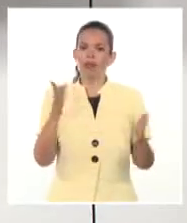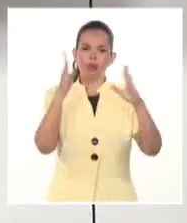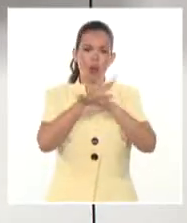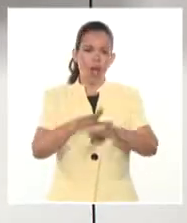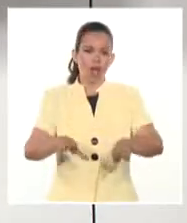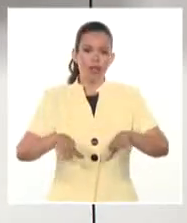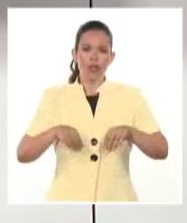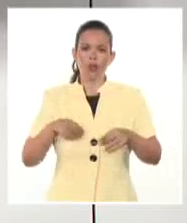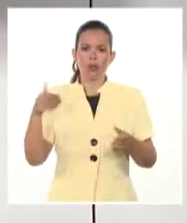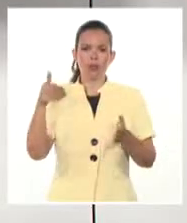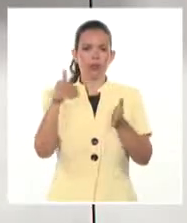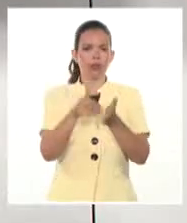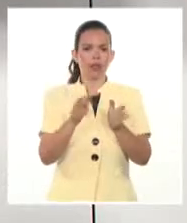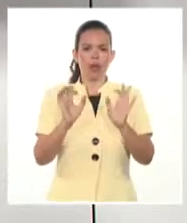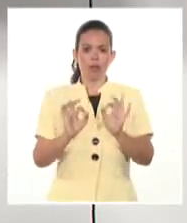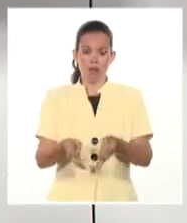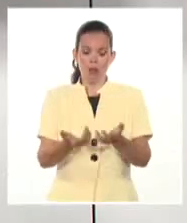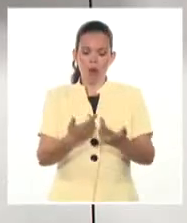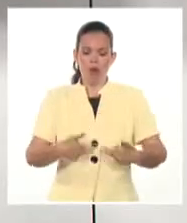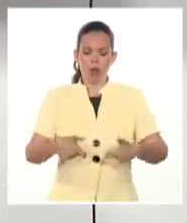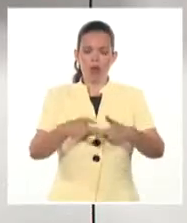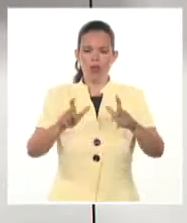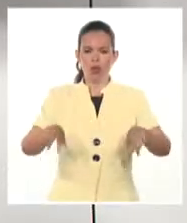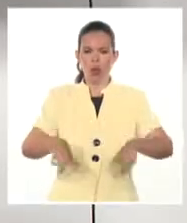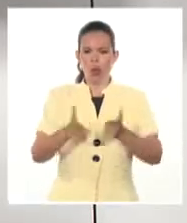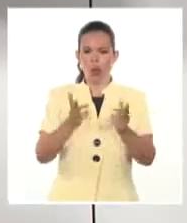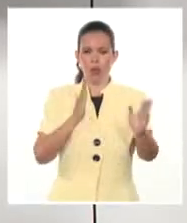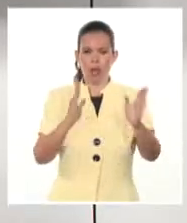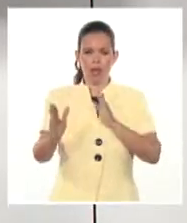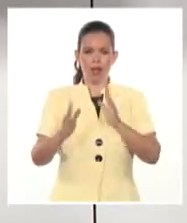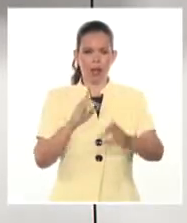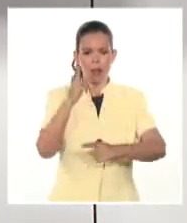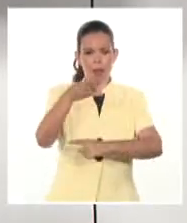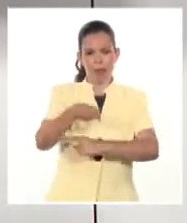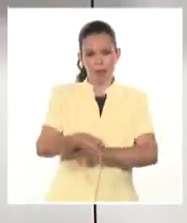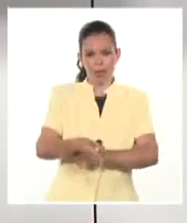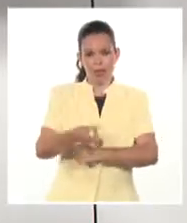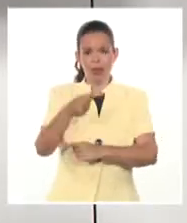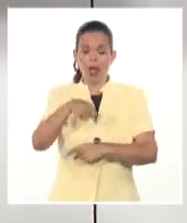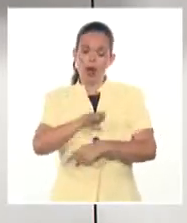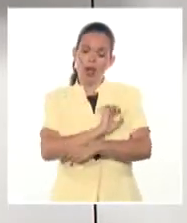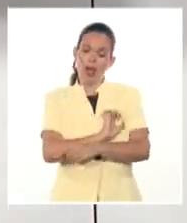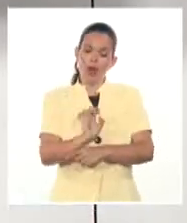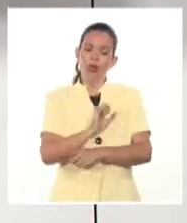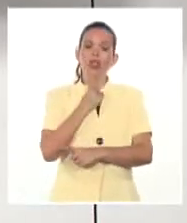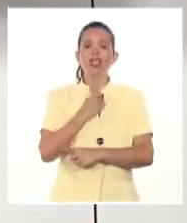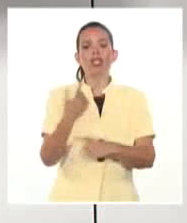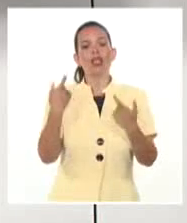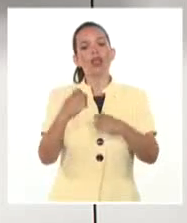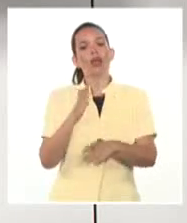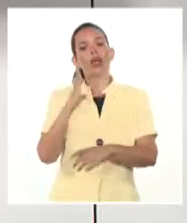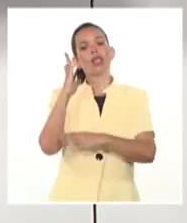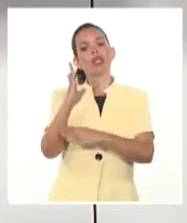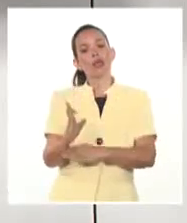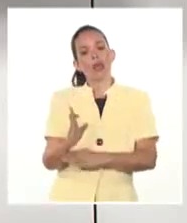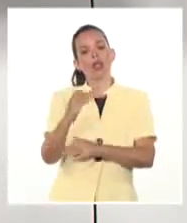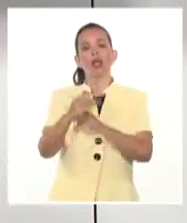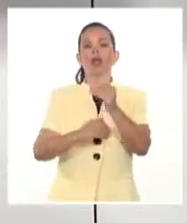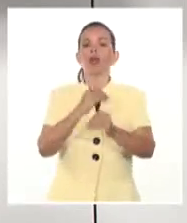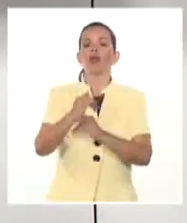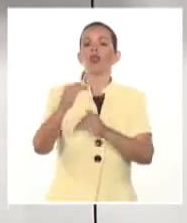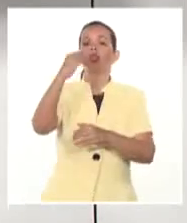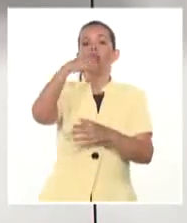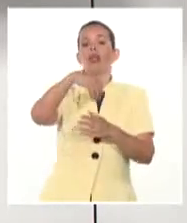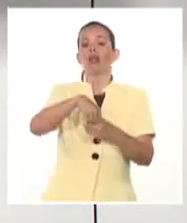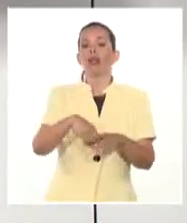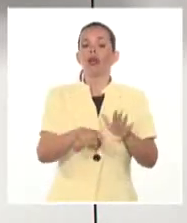que el Congreso cumpliera su mandato, y que ahora en Ecuador dice respetar los procesos internos y constitucionales, da